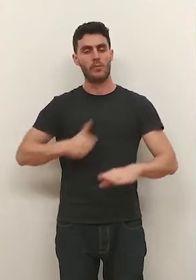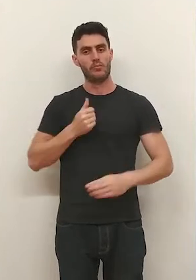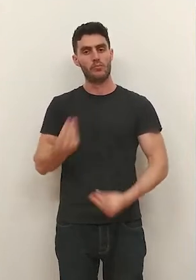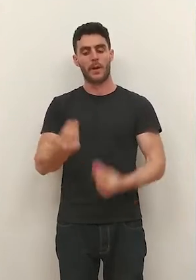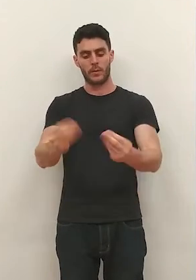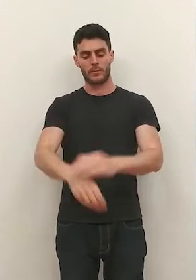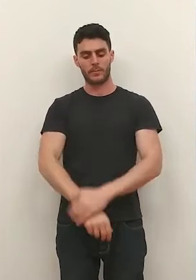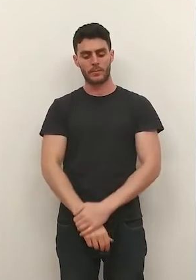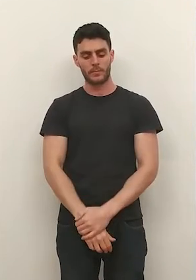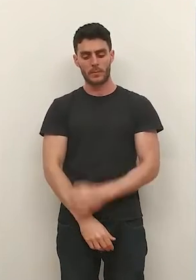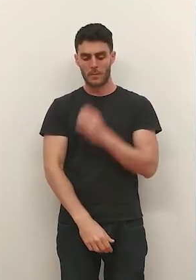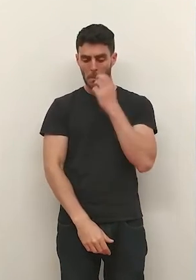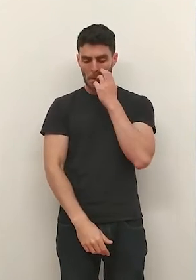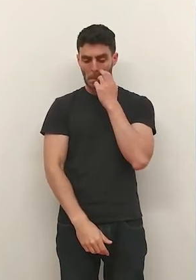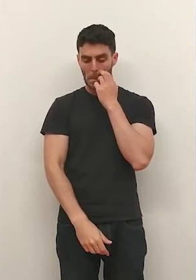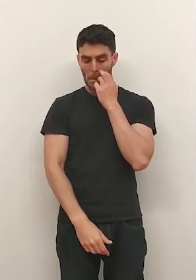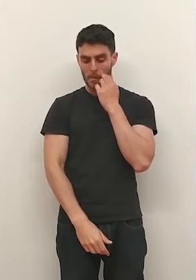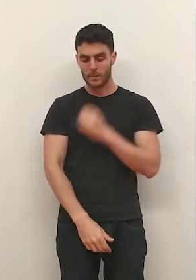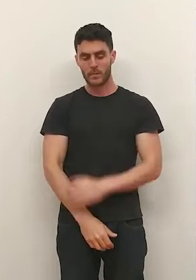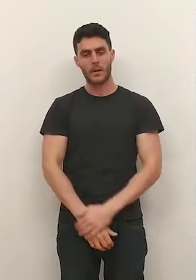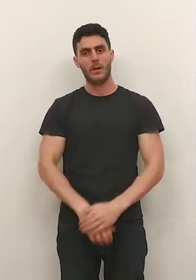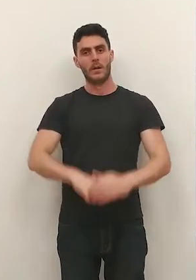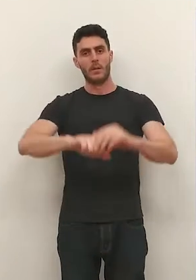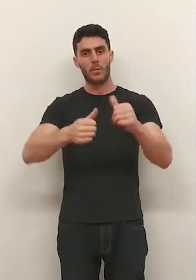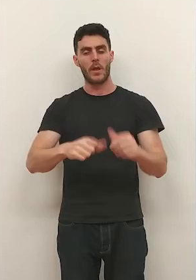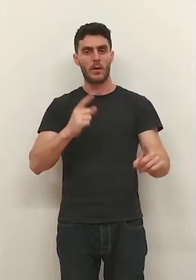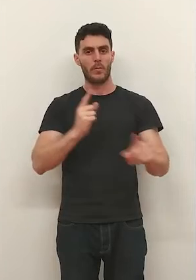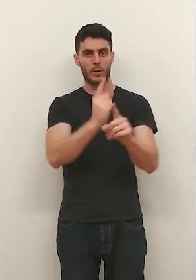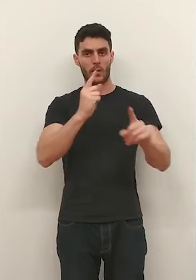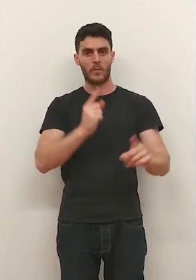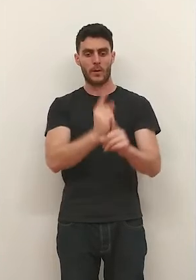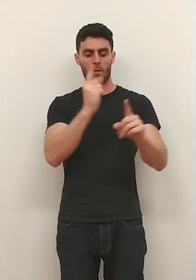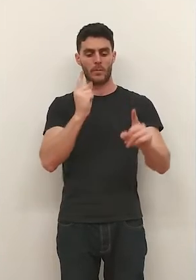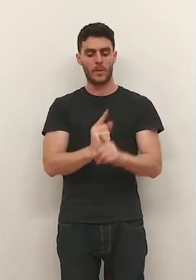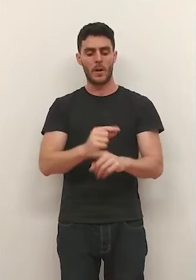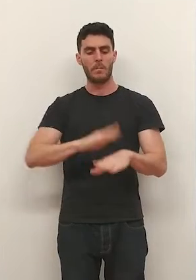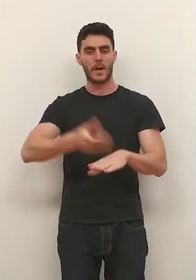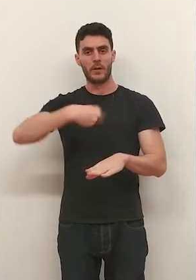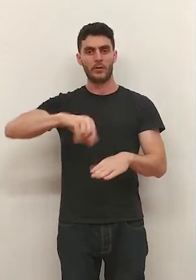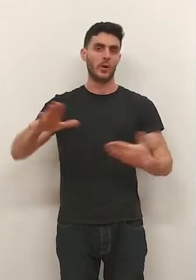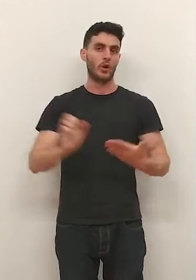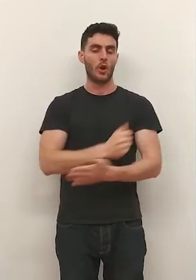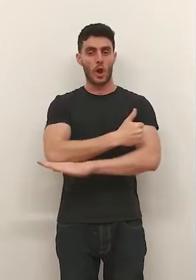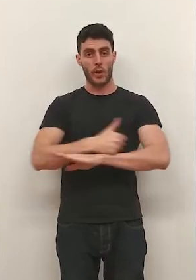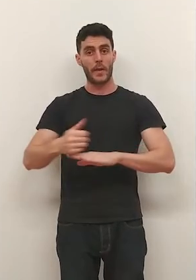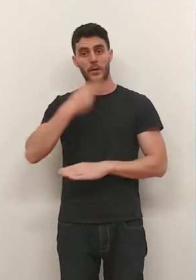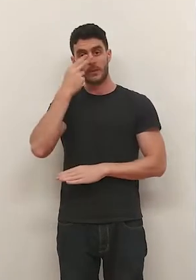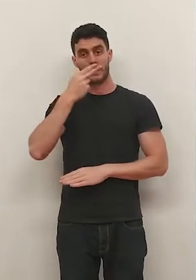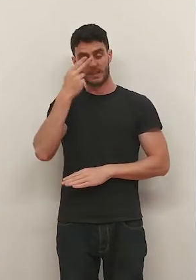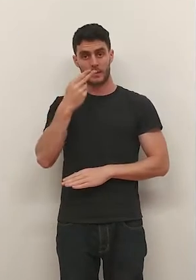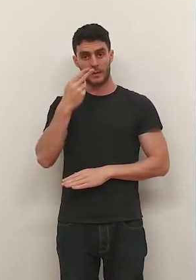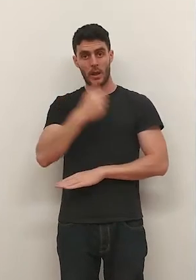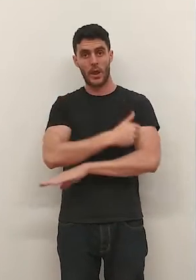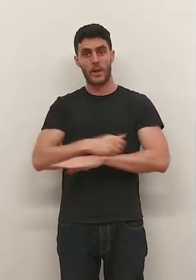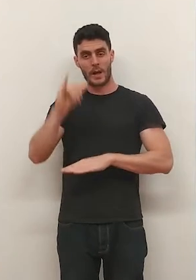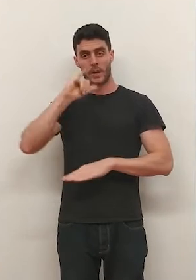ciudadanos. Frente a modelos de confrontación, lo interesante que es para todos y cada uno de los ciudadanos y